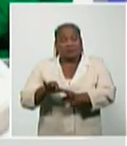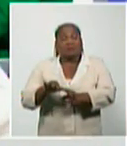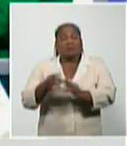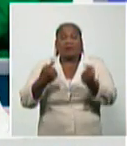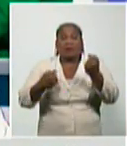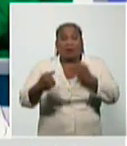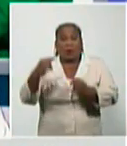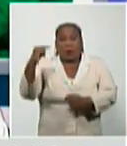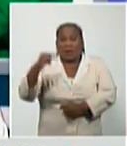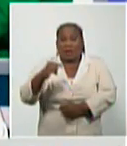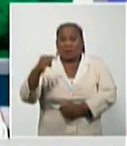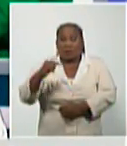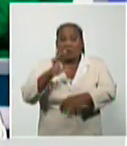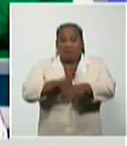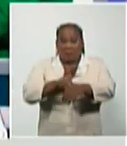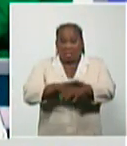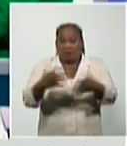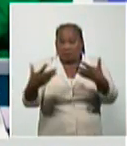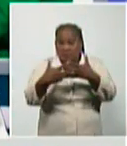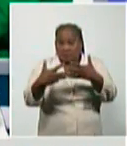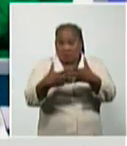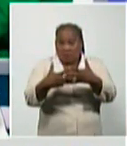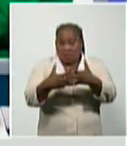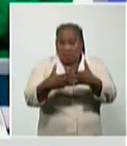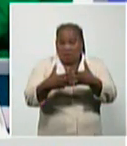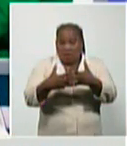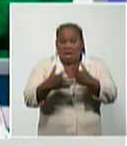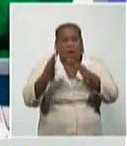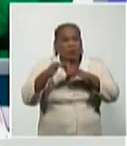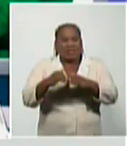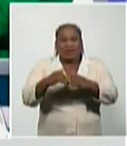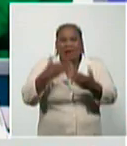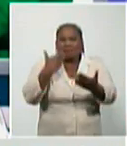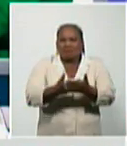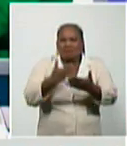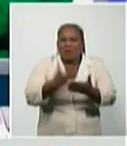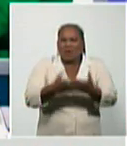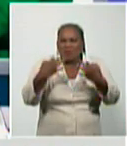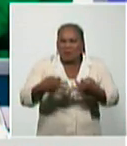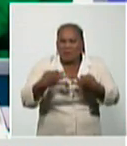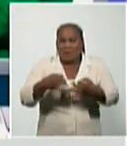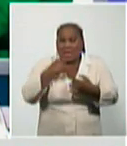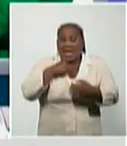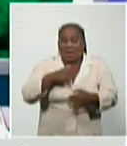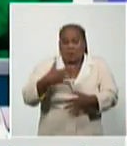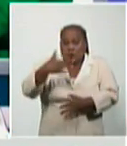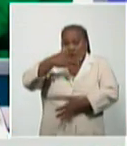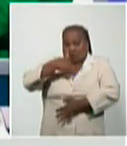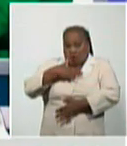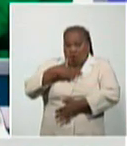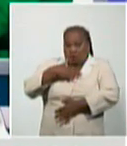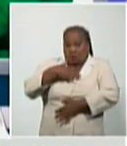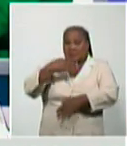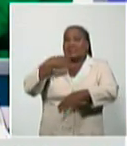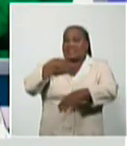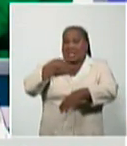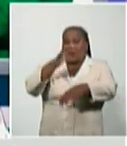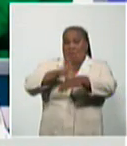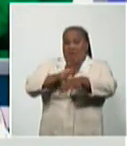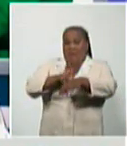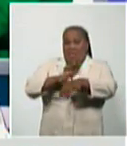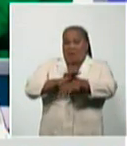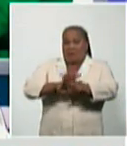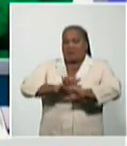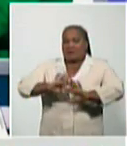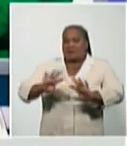el hecho de que no está muy bien comprobado después que yo la tengo, después que yo la padezco, qué tiempo a mí